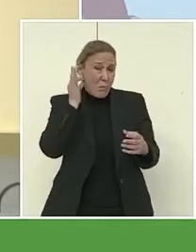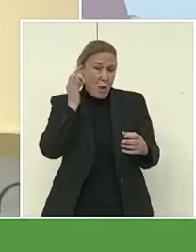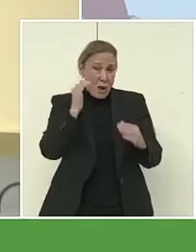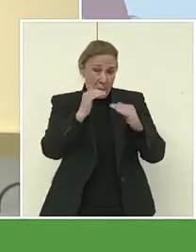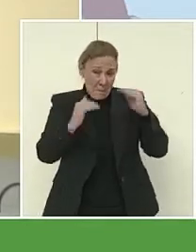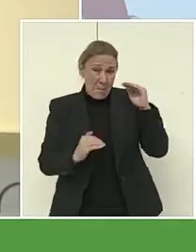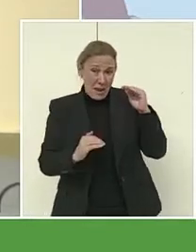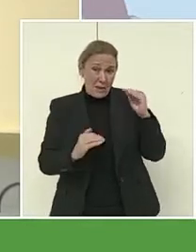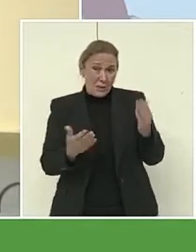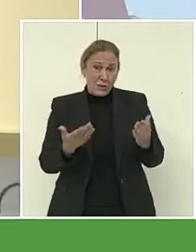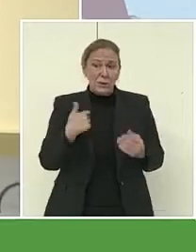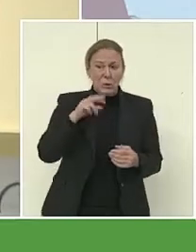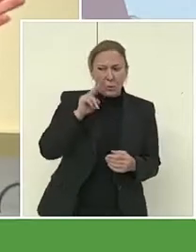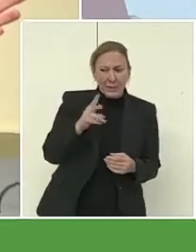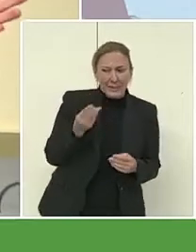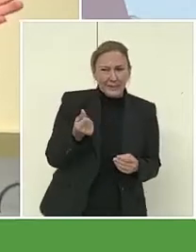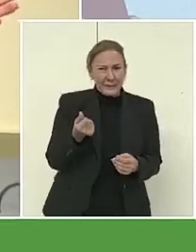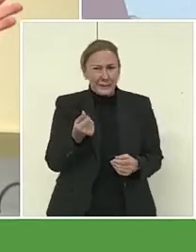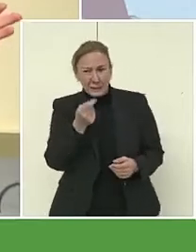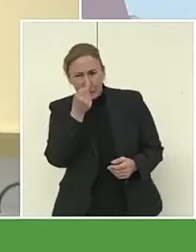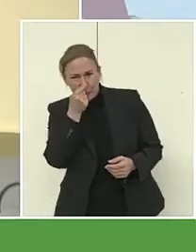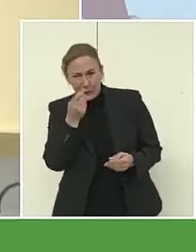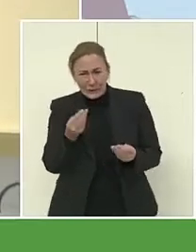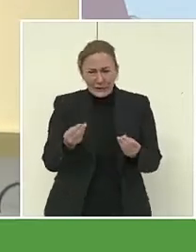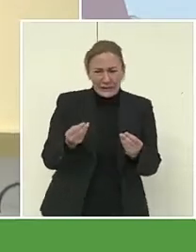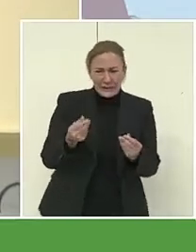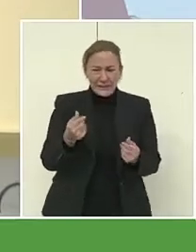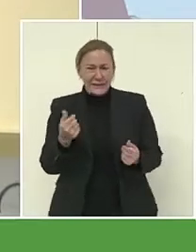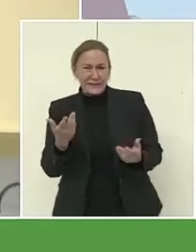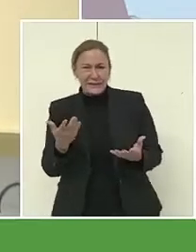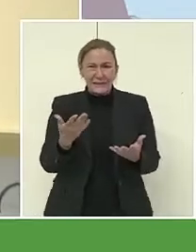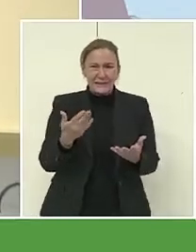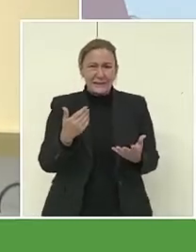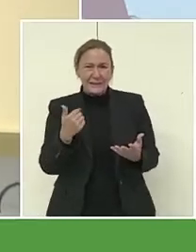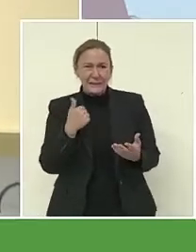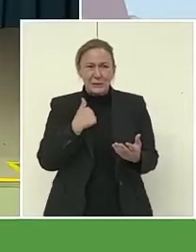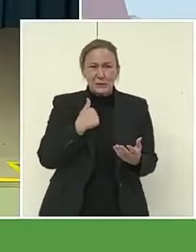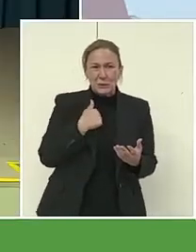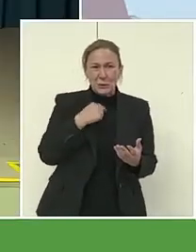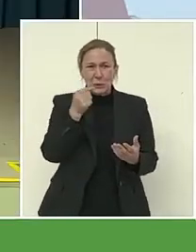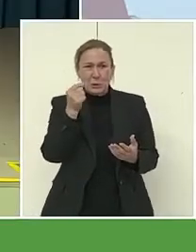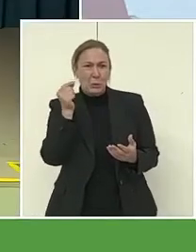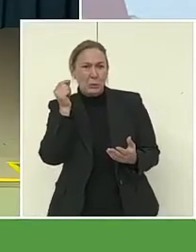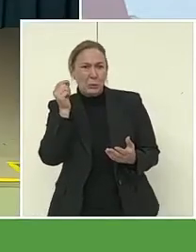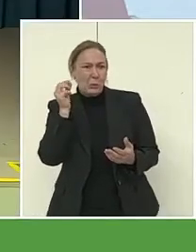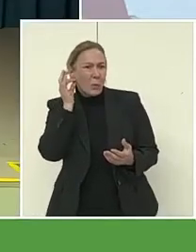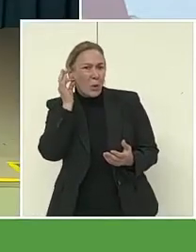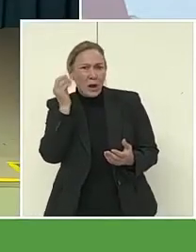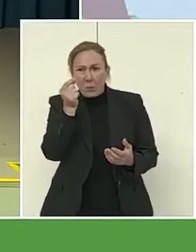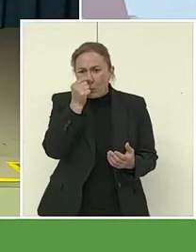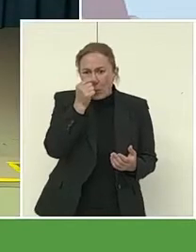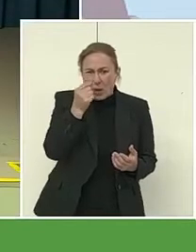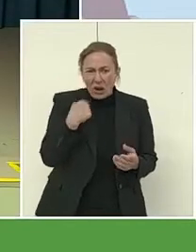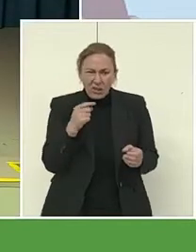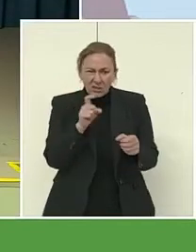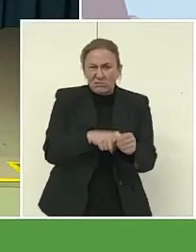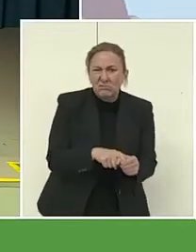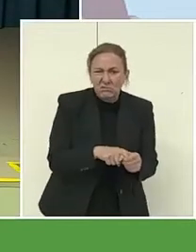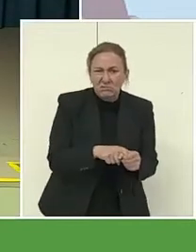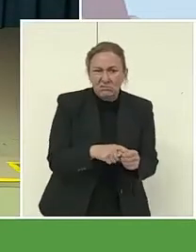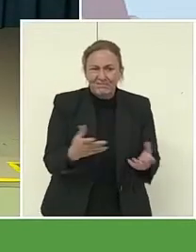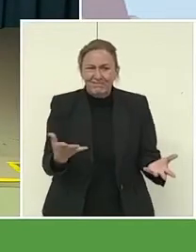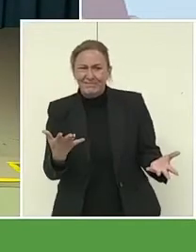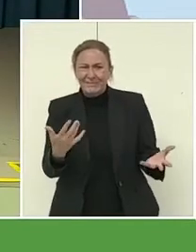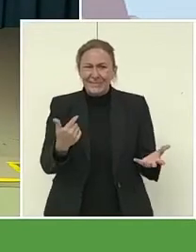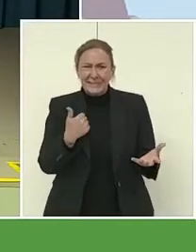un poco de reparo. Este era eran 40 y eran 4, yo eran 120 alumnos y éramos 3 alumnas. En ingeniería informática todavía baja más la